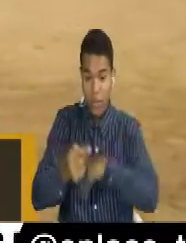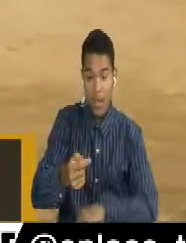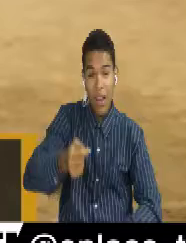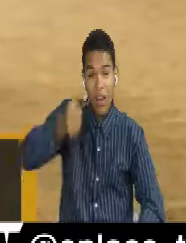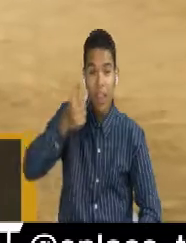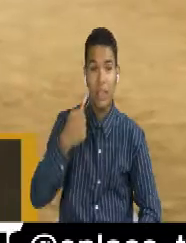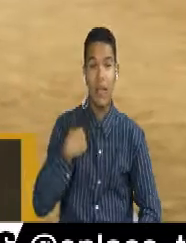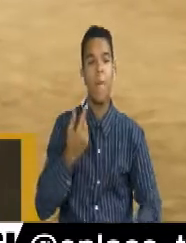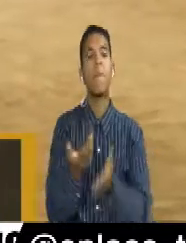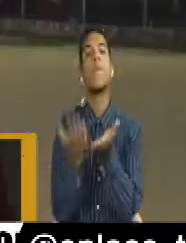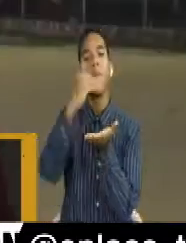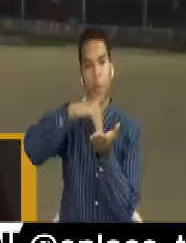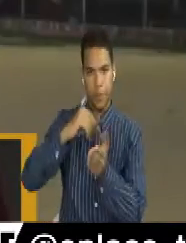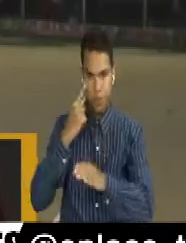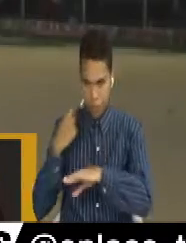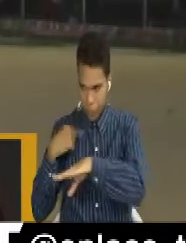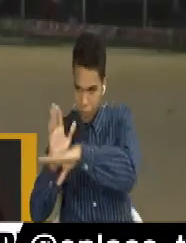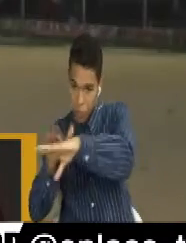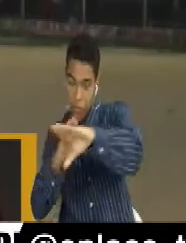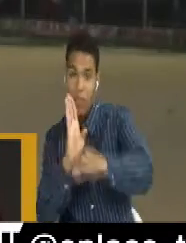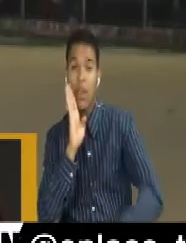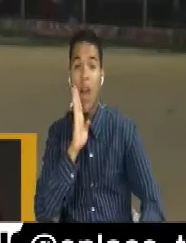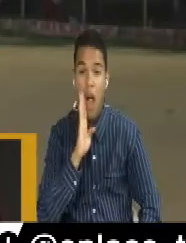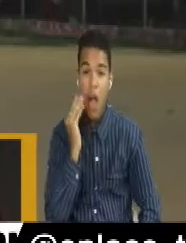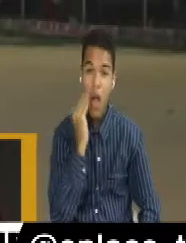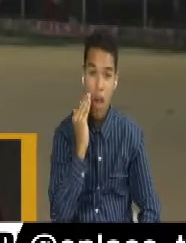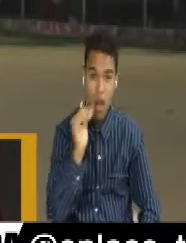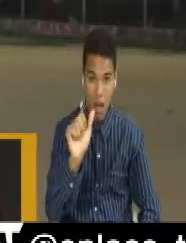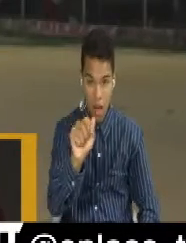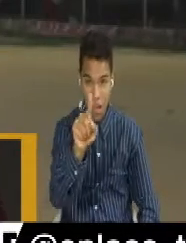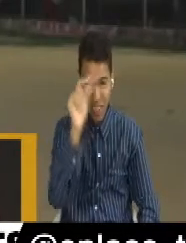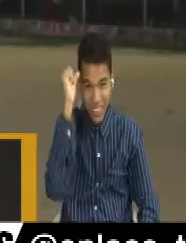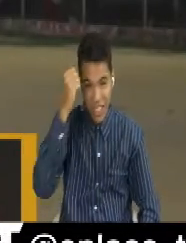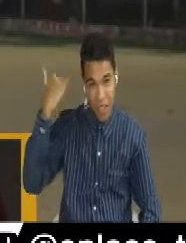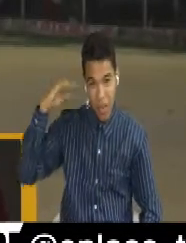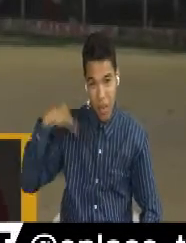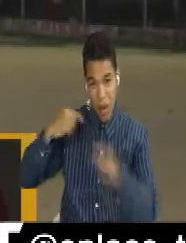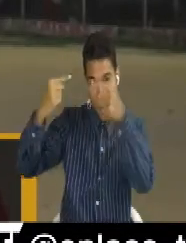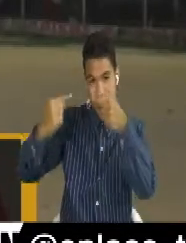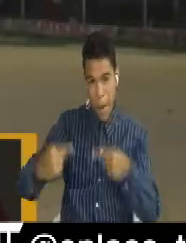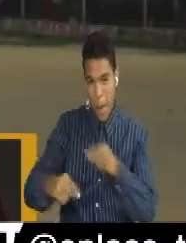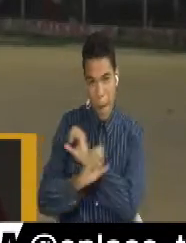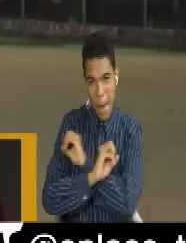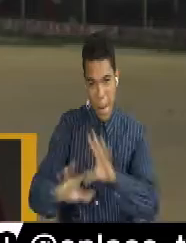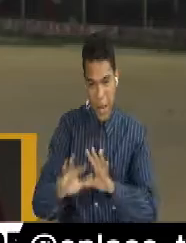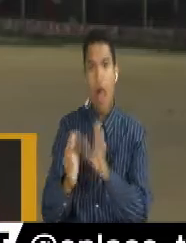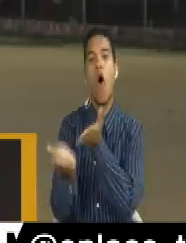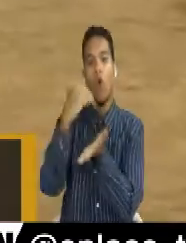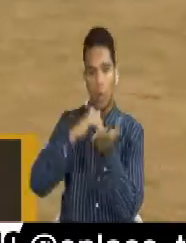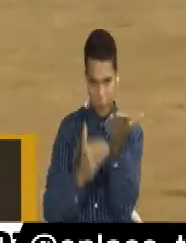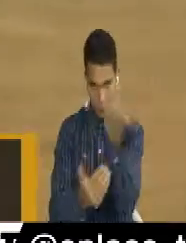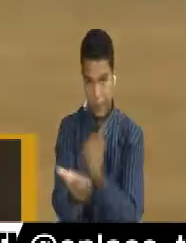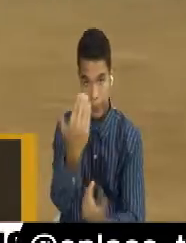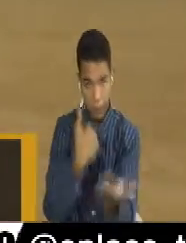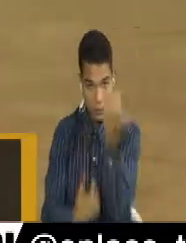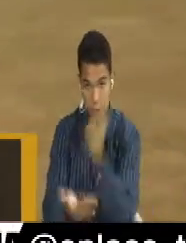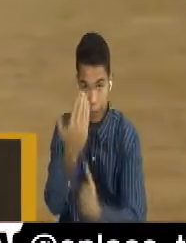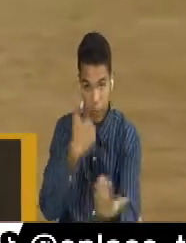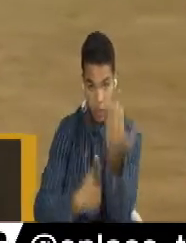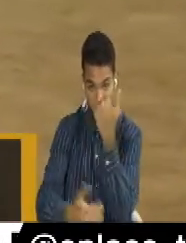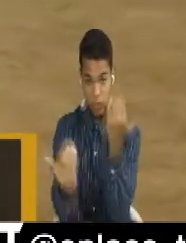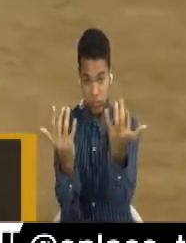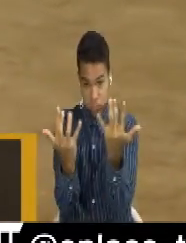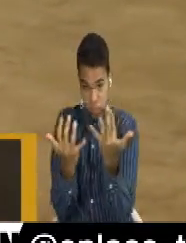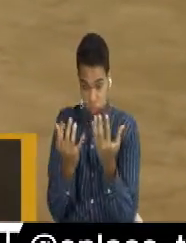Chifri hace un llamado que en estos momentos, gracias a Enlace 10, en estos momentos va a ser un llamado a